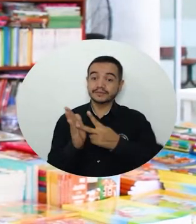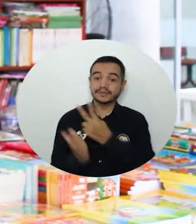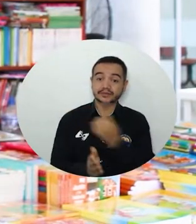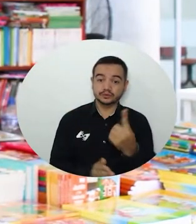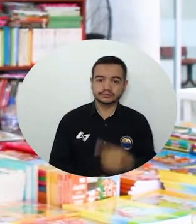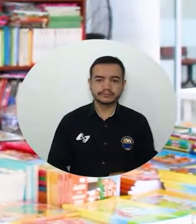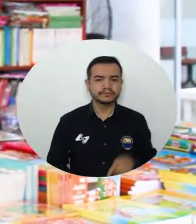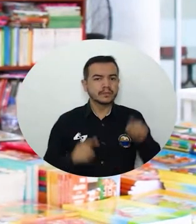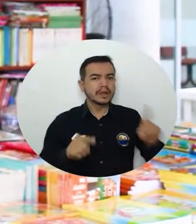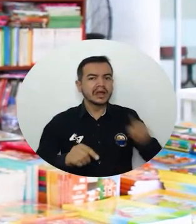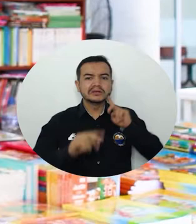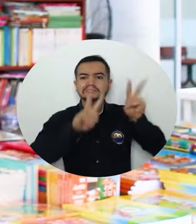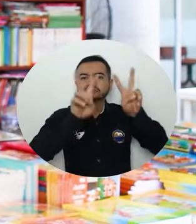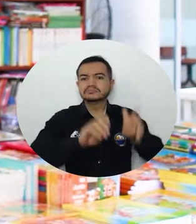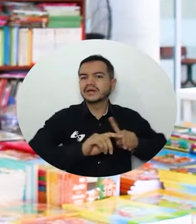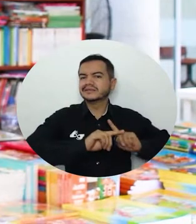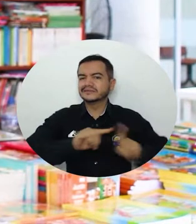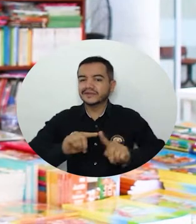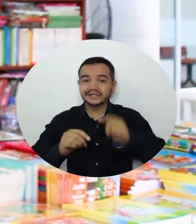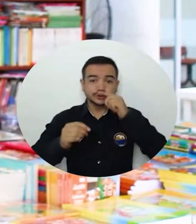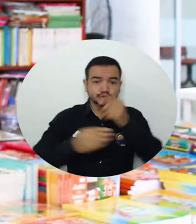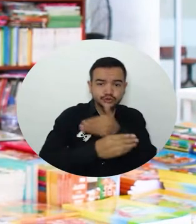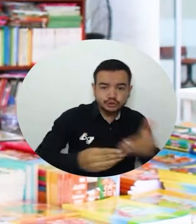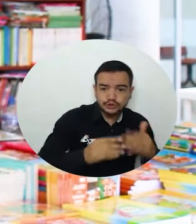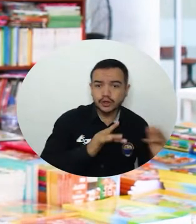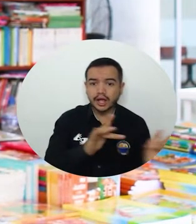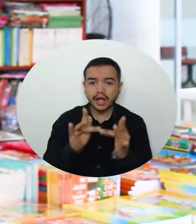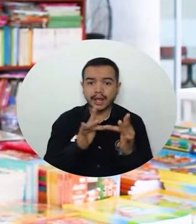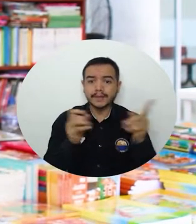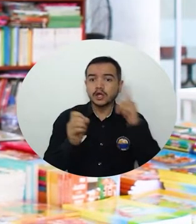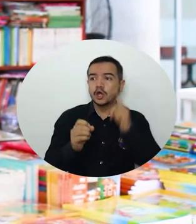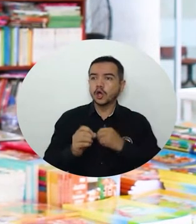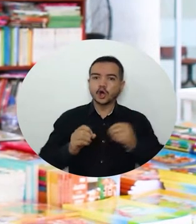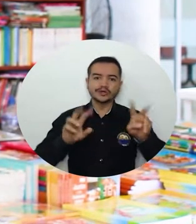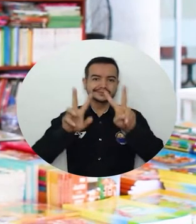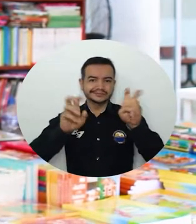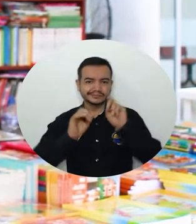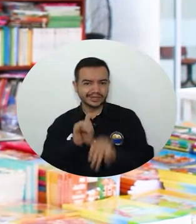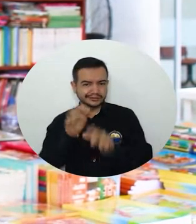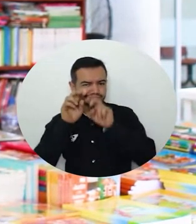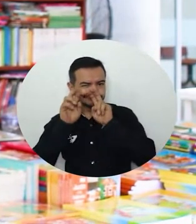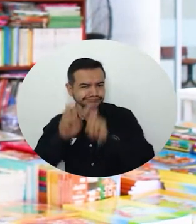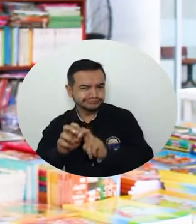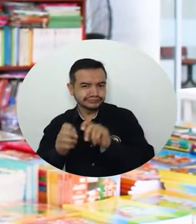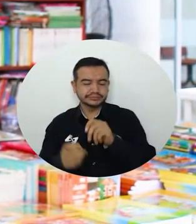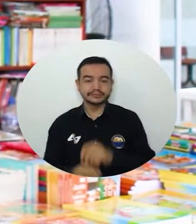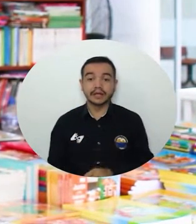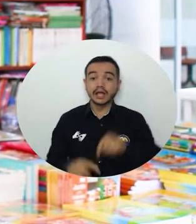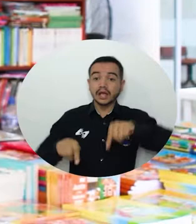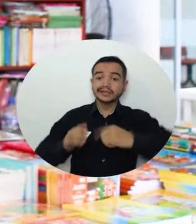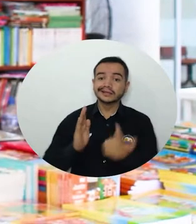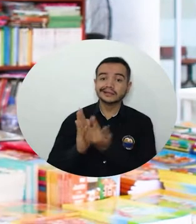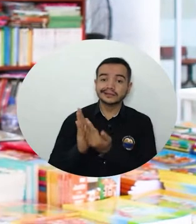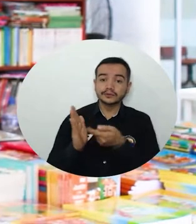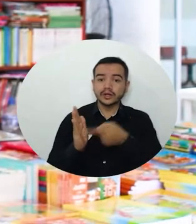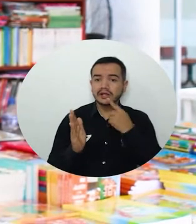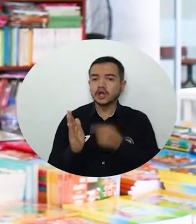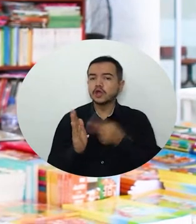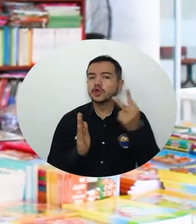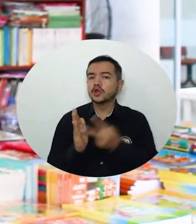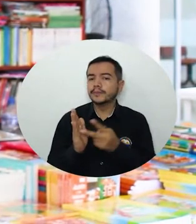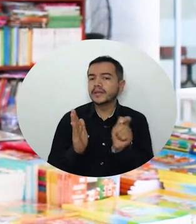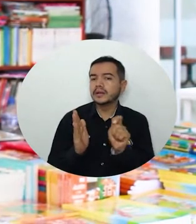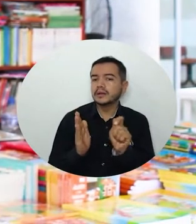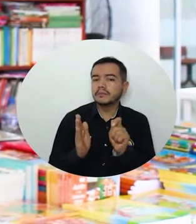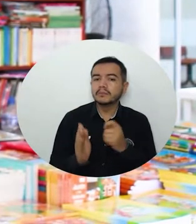para adultos, literatura en general y de consulta. Los libros nuestros abarcan desde un precio de 2 mil pesos, cuentos para